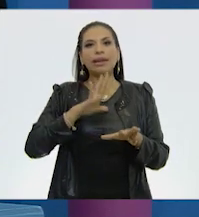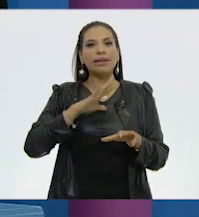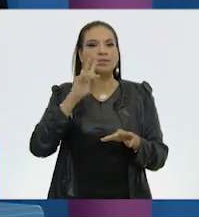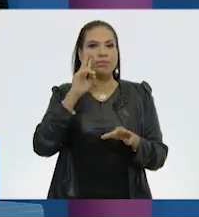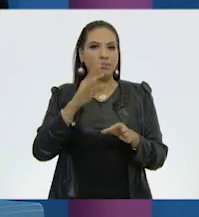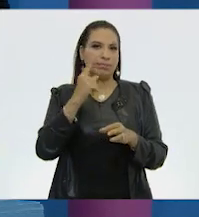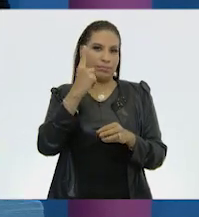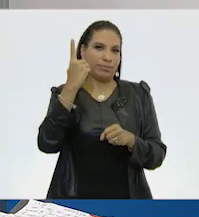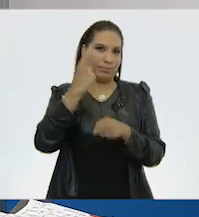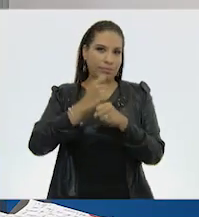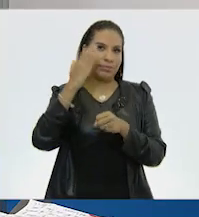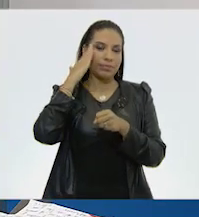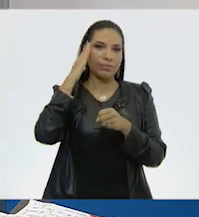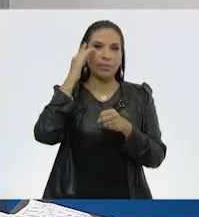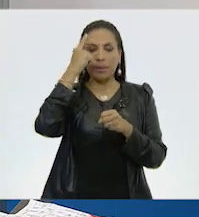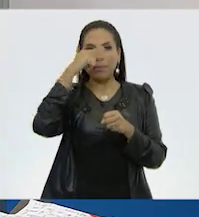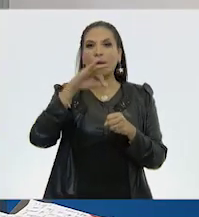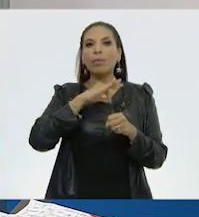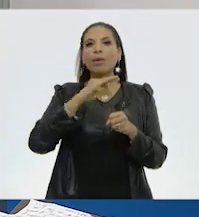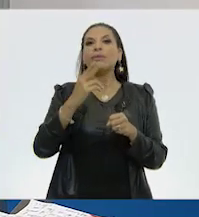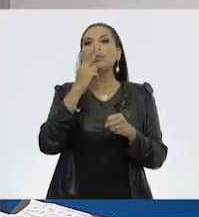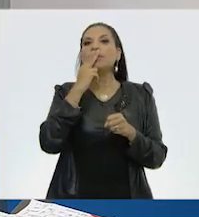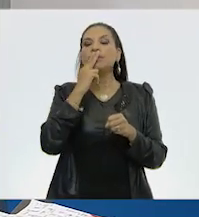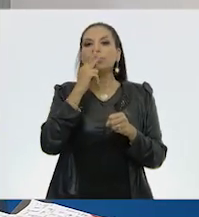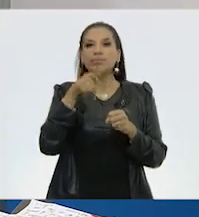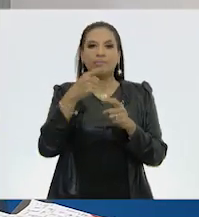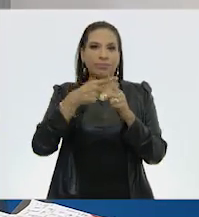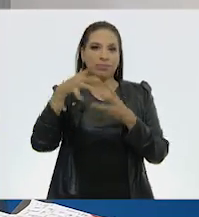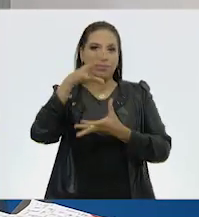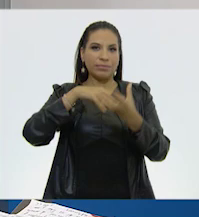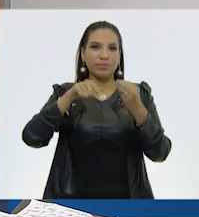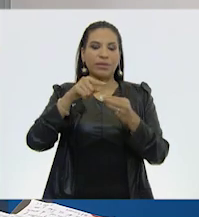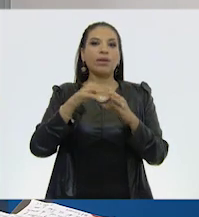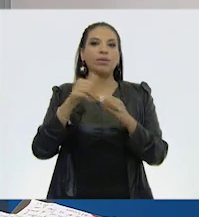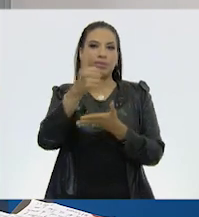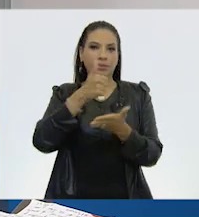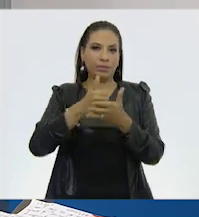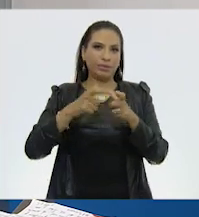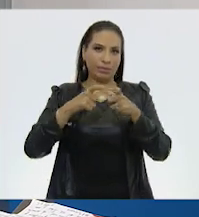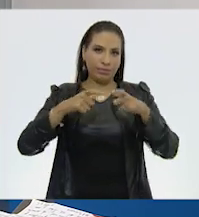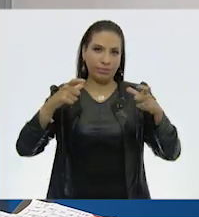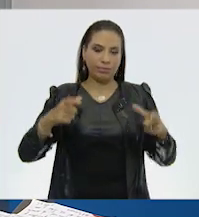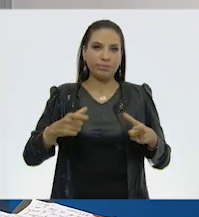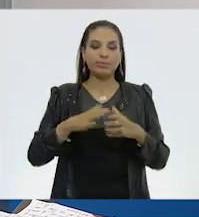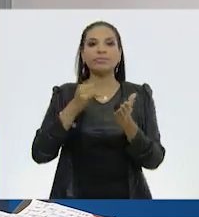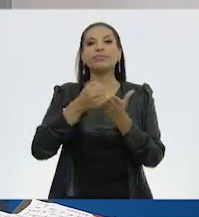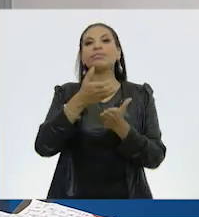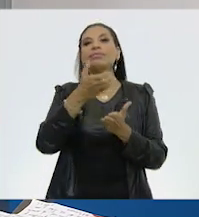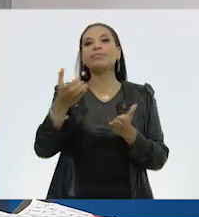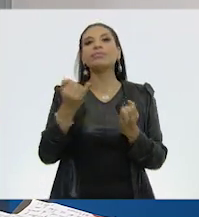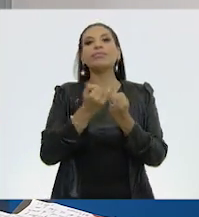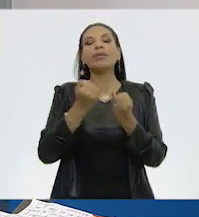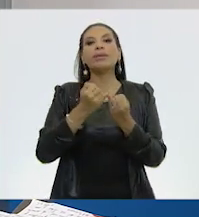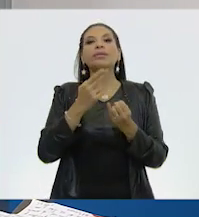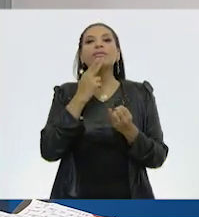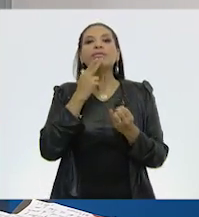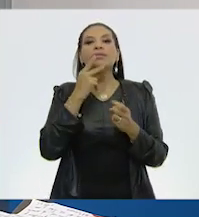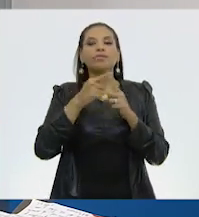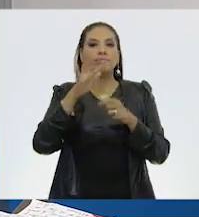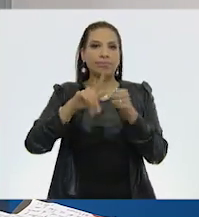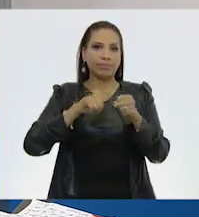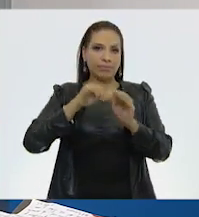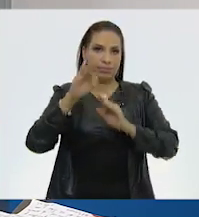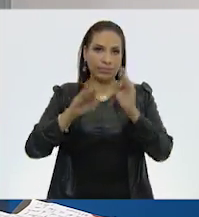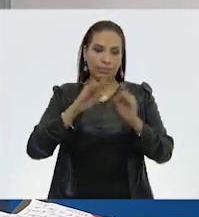el ingrediente principal para que se consoliden las ciudades y grandes civilizaciones, la agricultura y la domesticación de